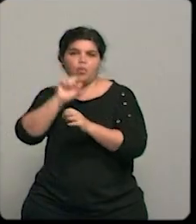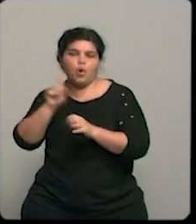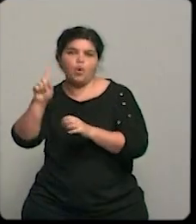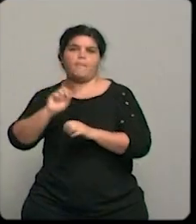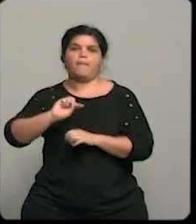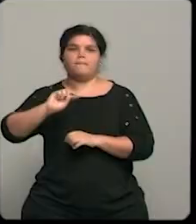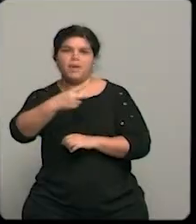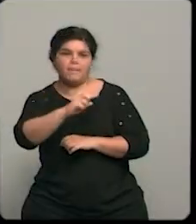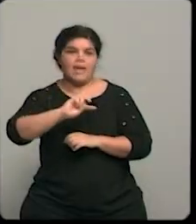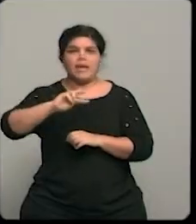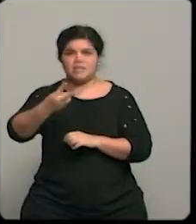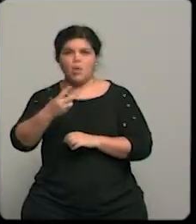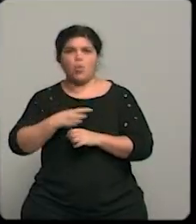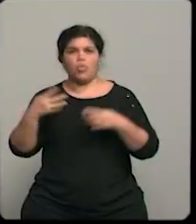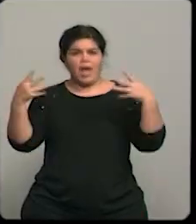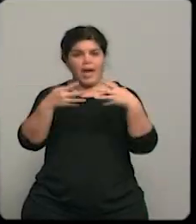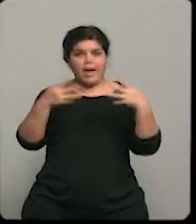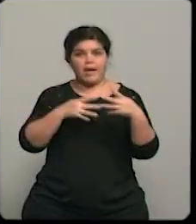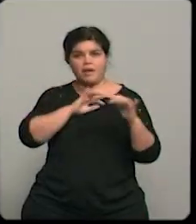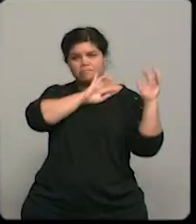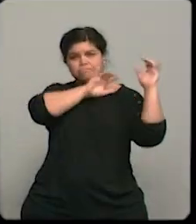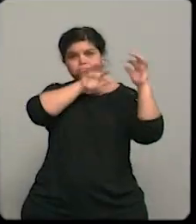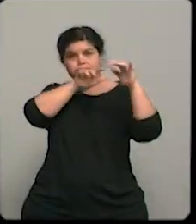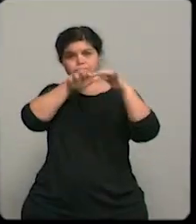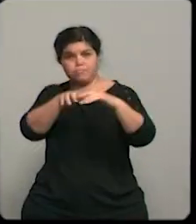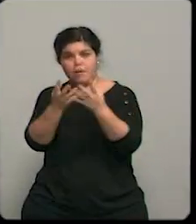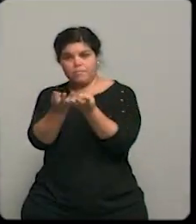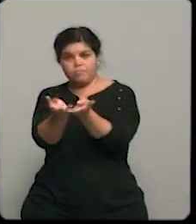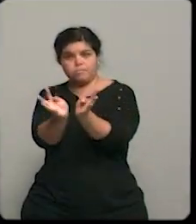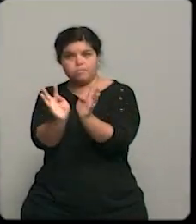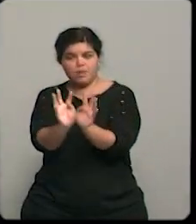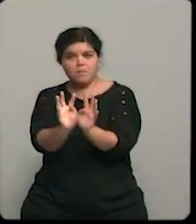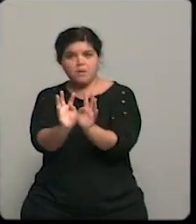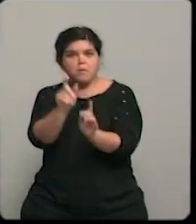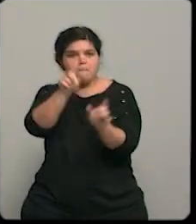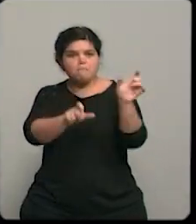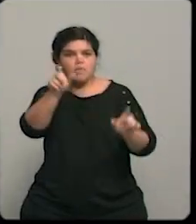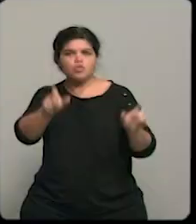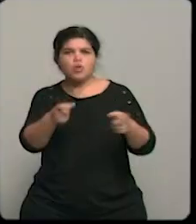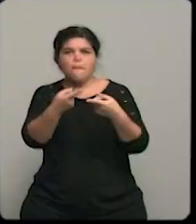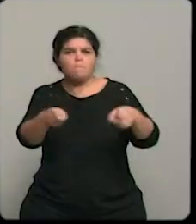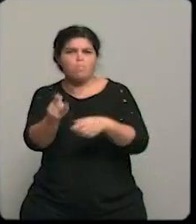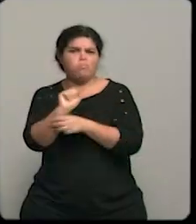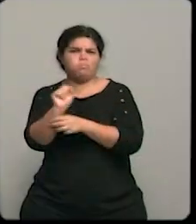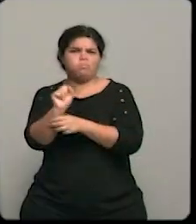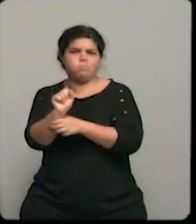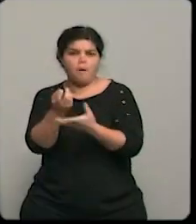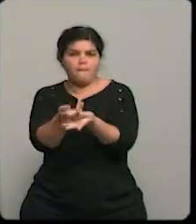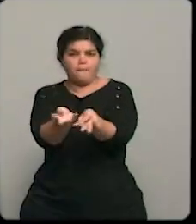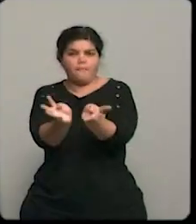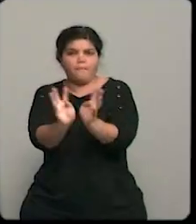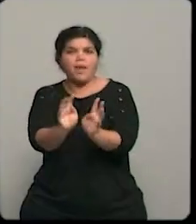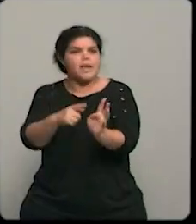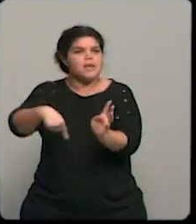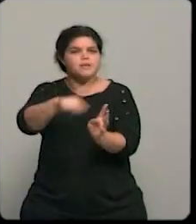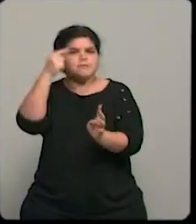segunda, se empiezan a reunir, gente de buen nivel, y empiezan a sembrar la semilla de la importancia de